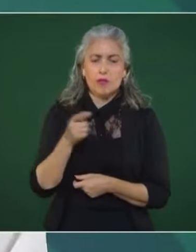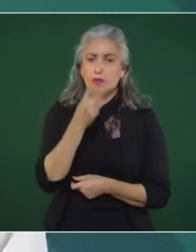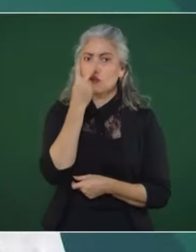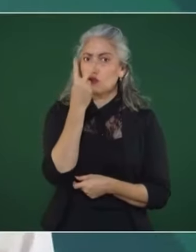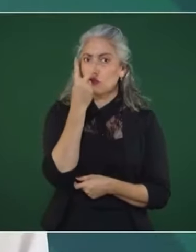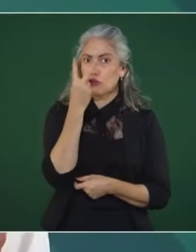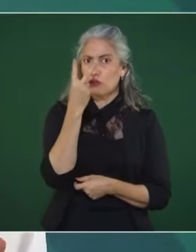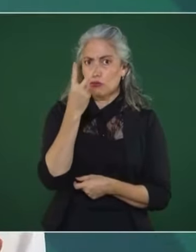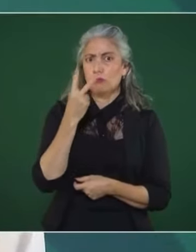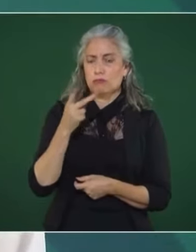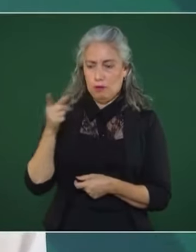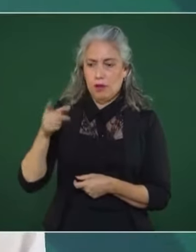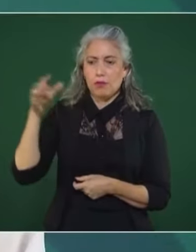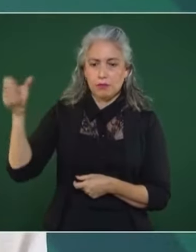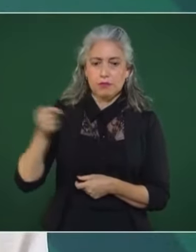había sucedido en el país.